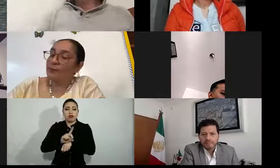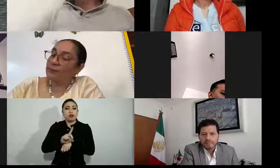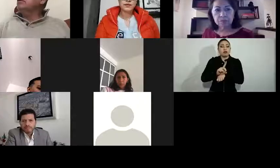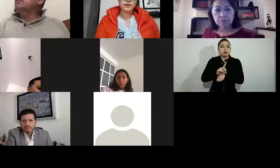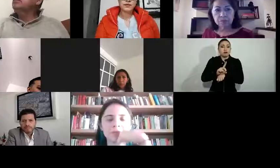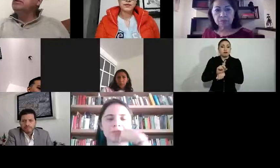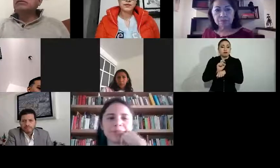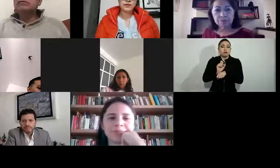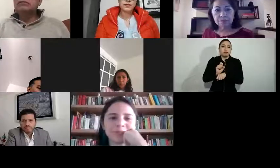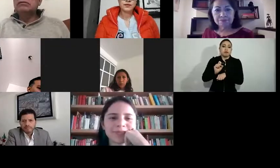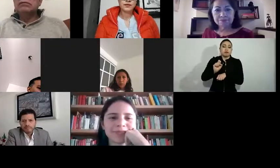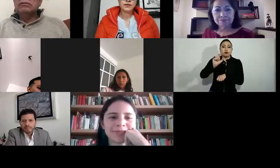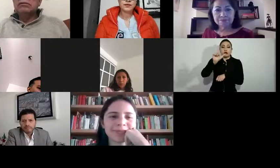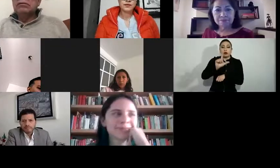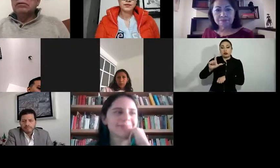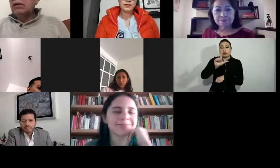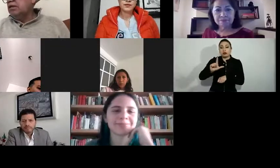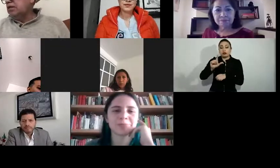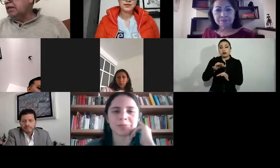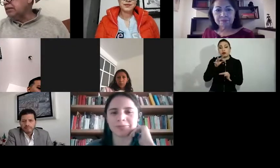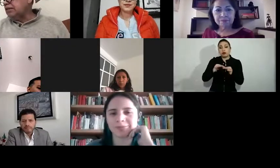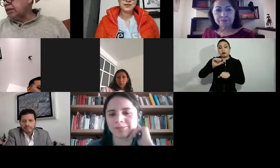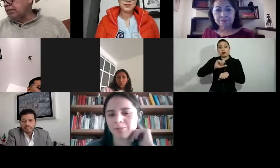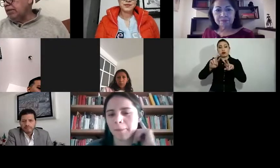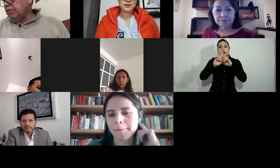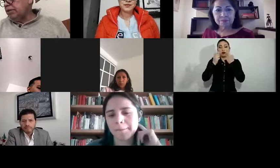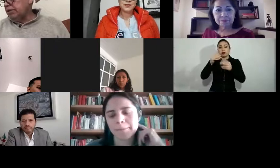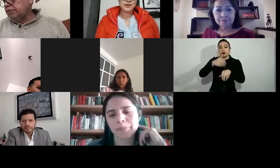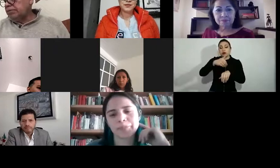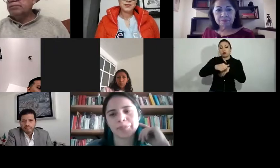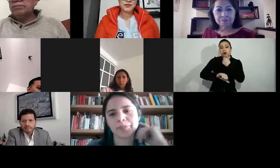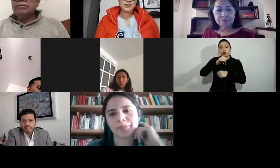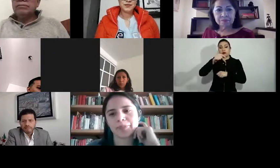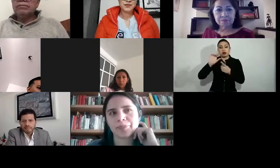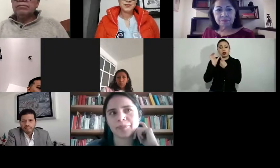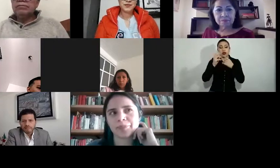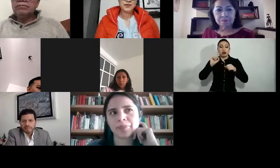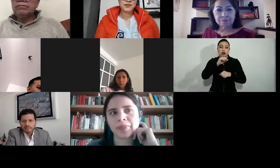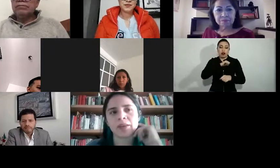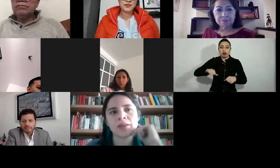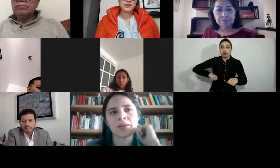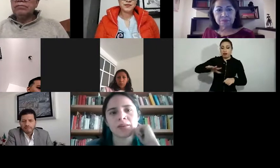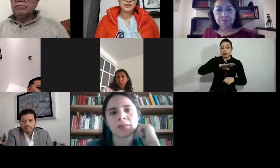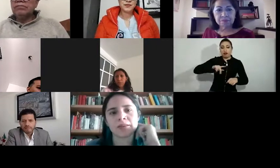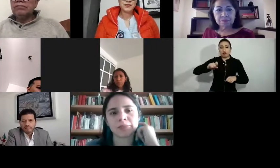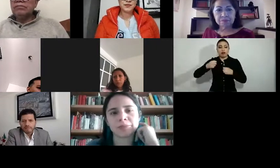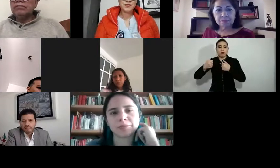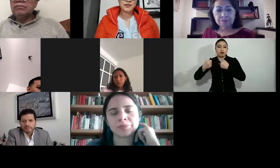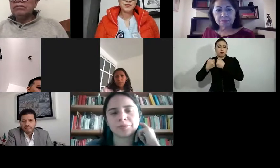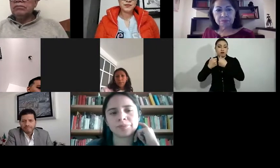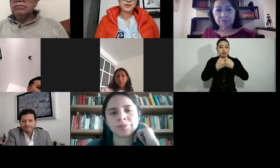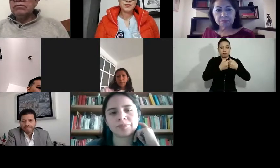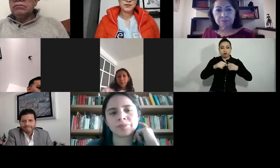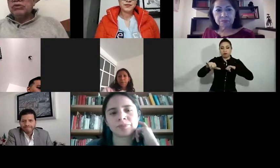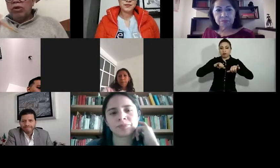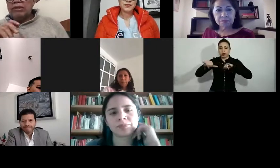concluida esta onceava reunión de la Comisión de Alcaldías y Límites Territoriales Agradeciendo la presencia